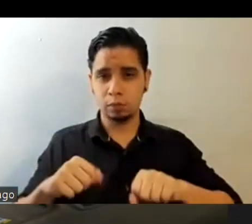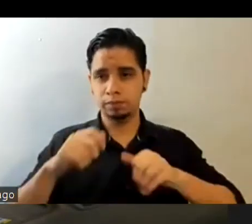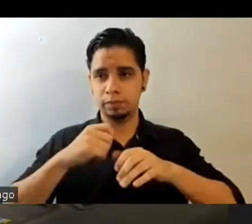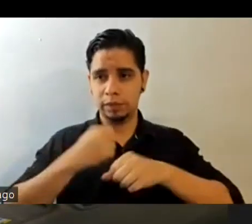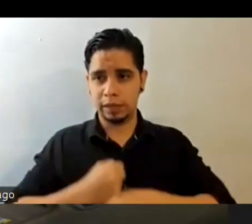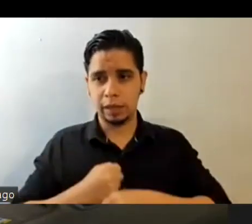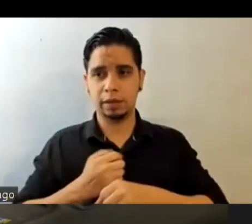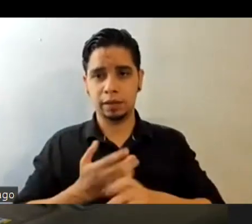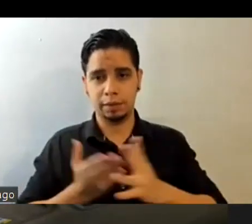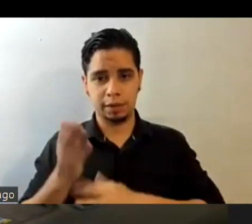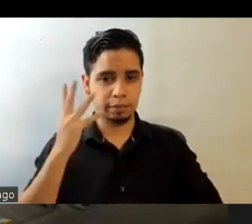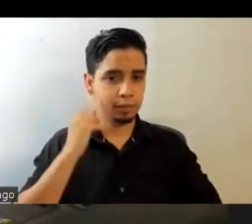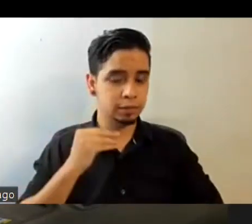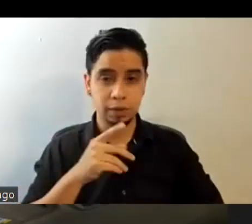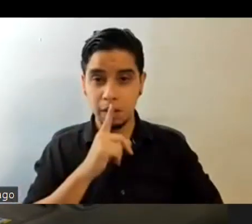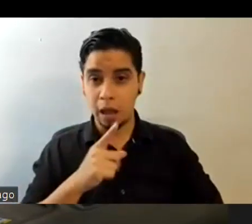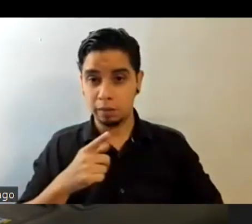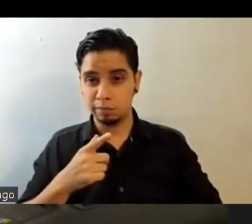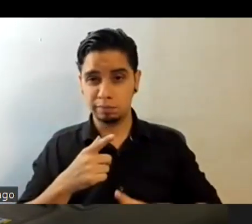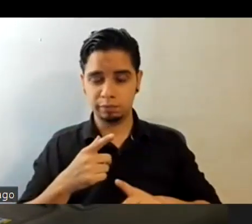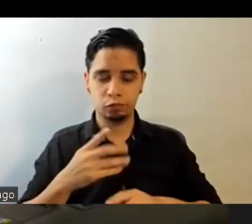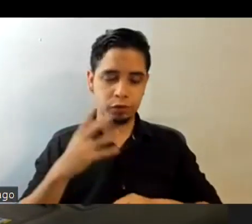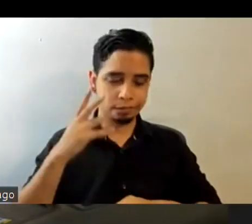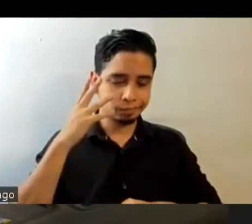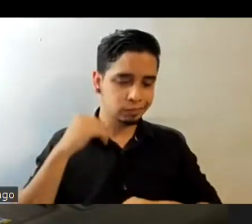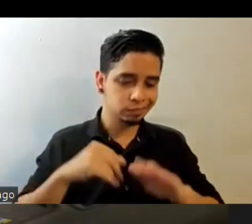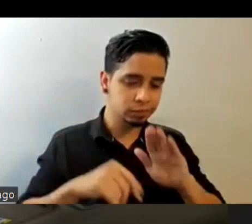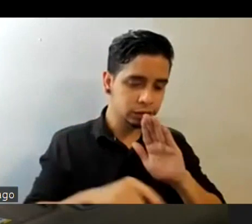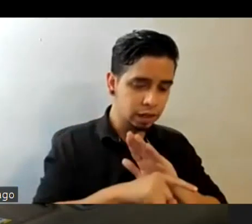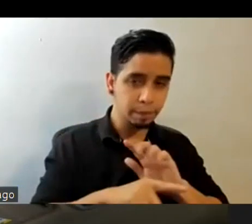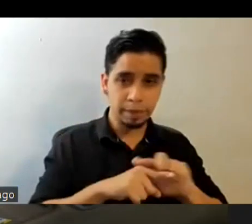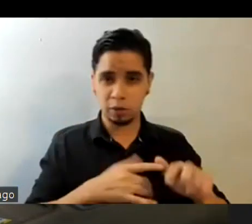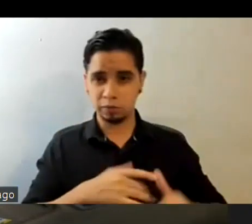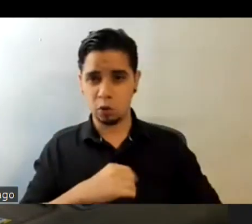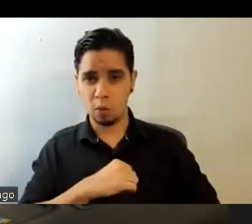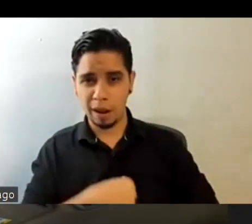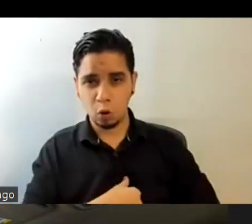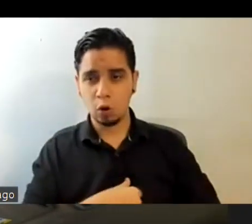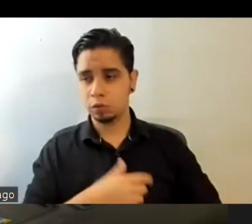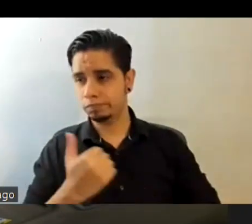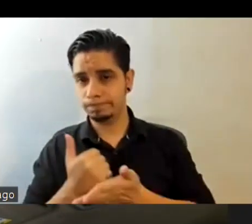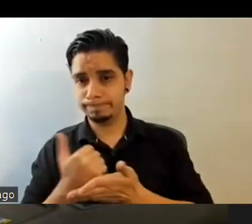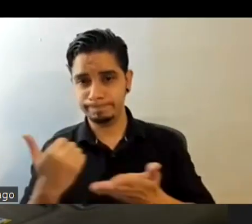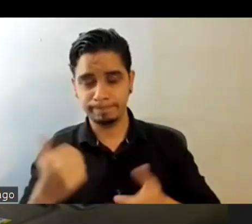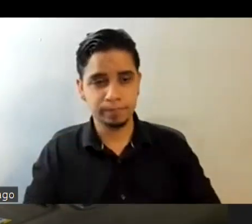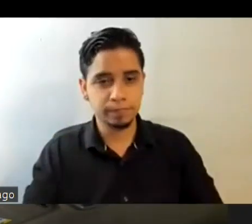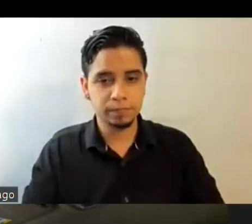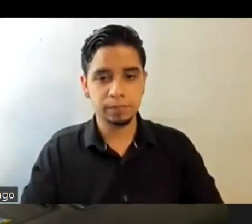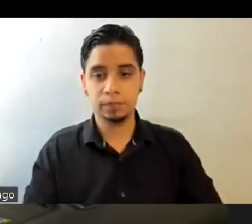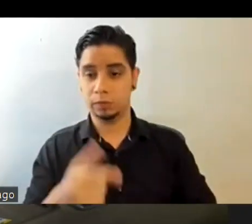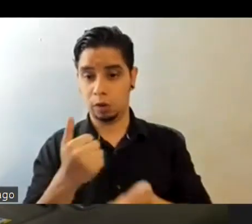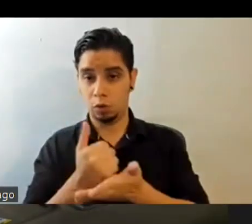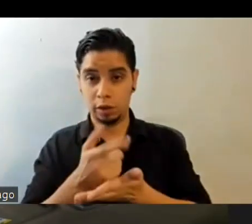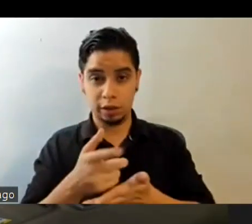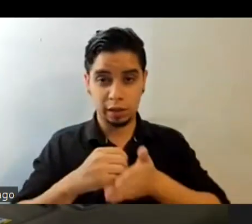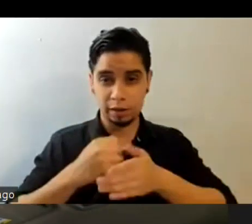Así que fue una experiencia mala, pero fue una experiencia que nos marcó de alguna manera. No, y te ayudó a ti a la creación